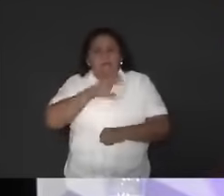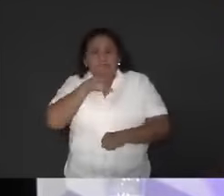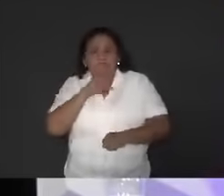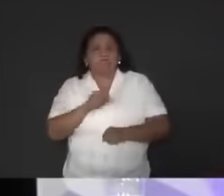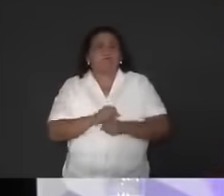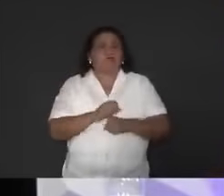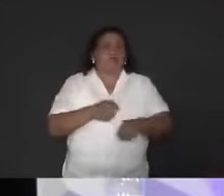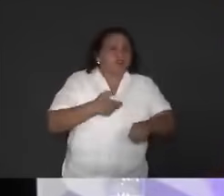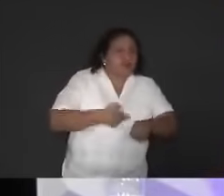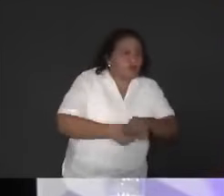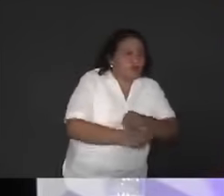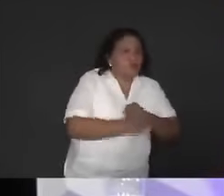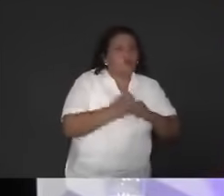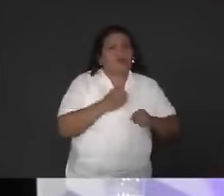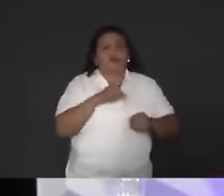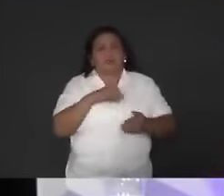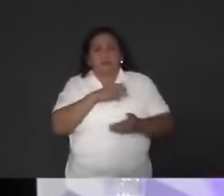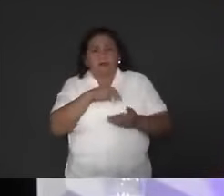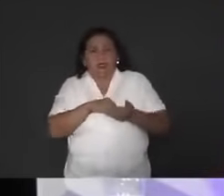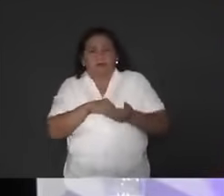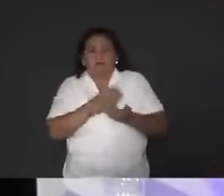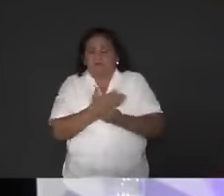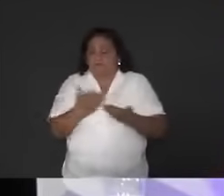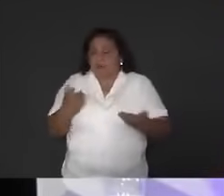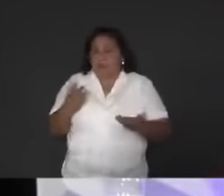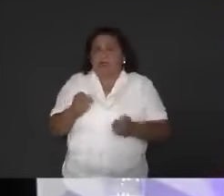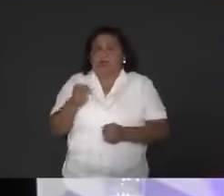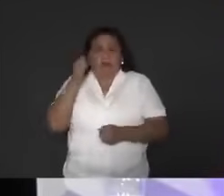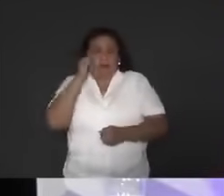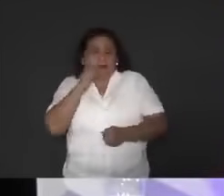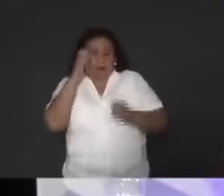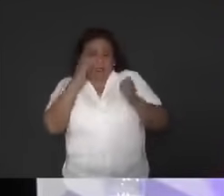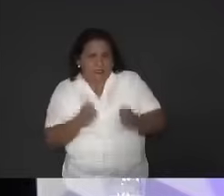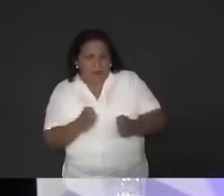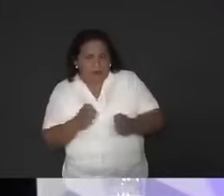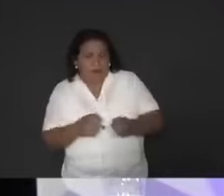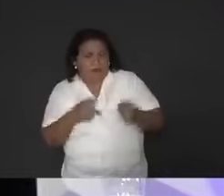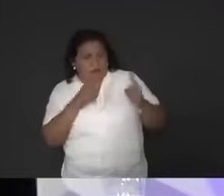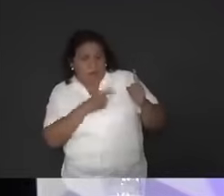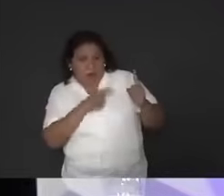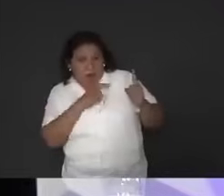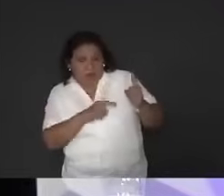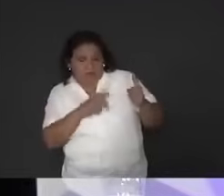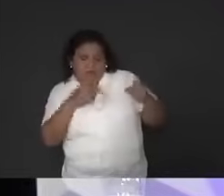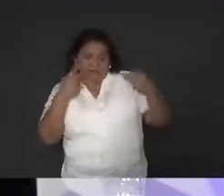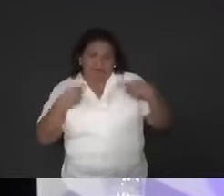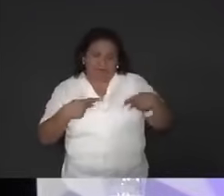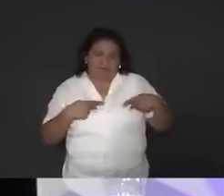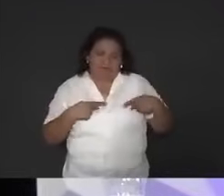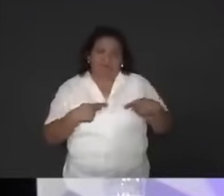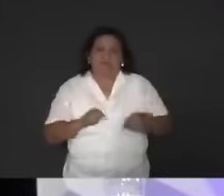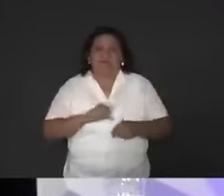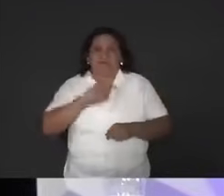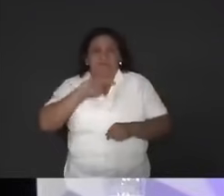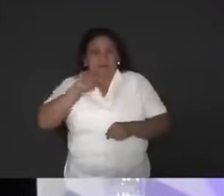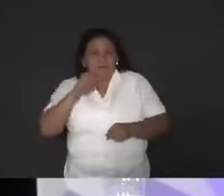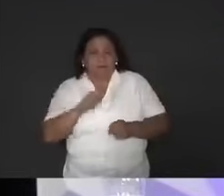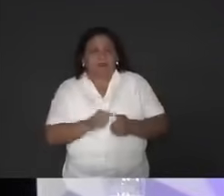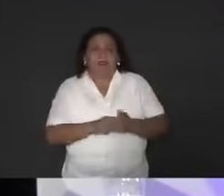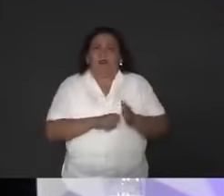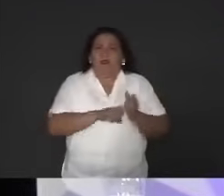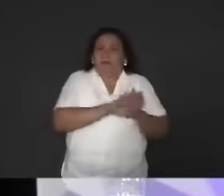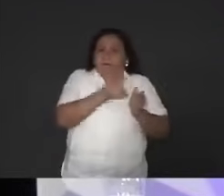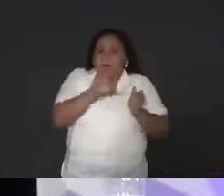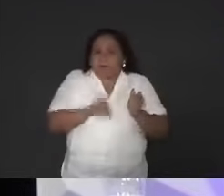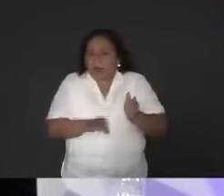ahora quieren seguir en el gobierno del estado. Yo siempre he estado con la gente y siguiendo el ejemplo de Andrés Manuel López Obrador,